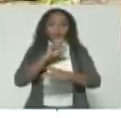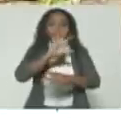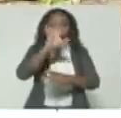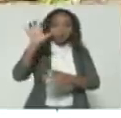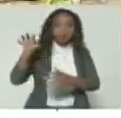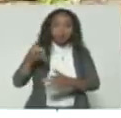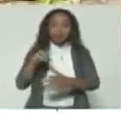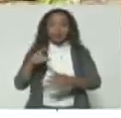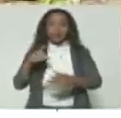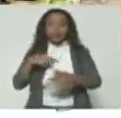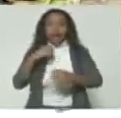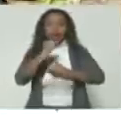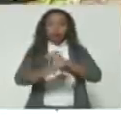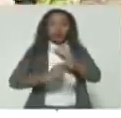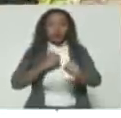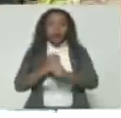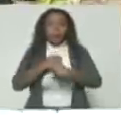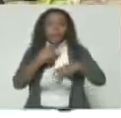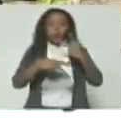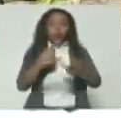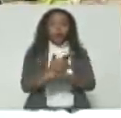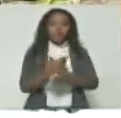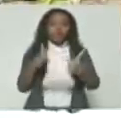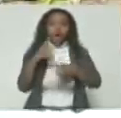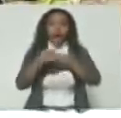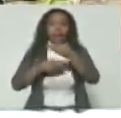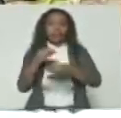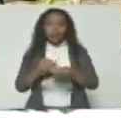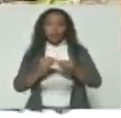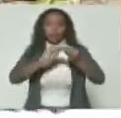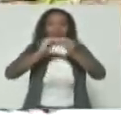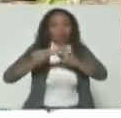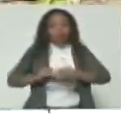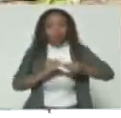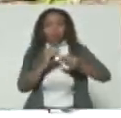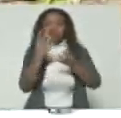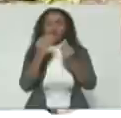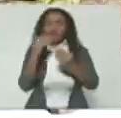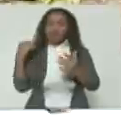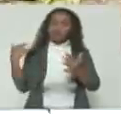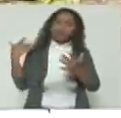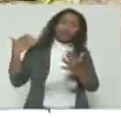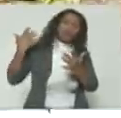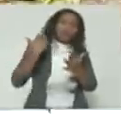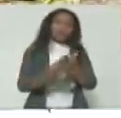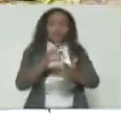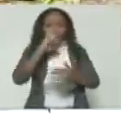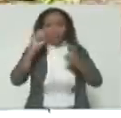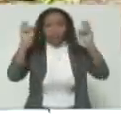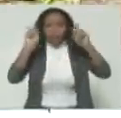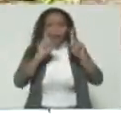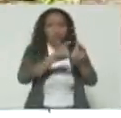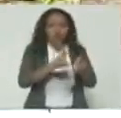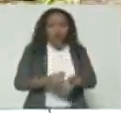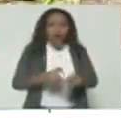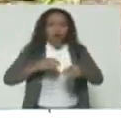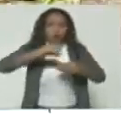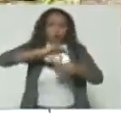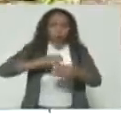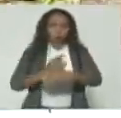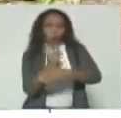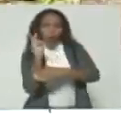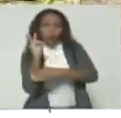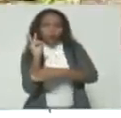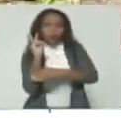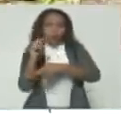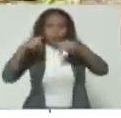asociaciones y productores libres que han estado por muchos años en el tema de la agricultura. Y un tema que estuvo muy